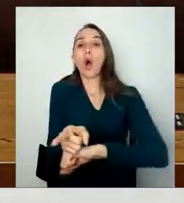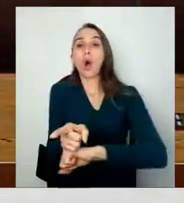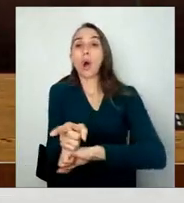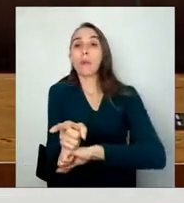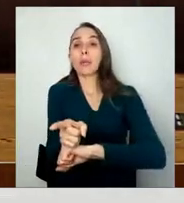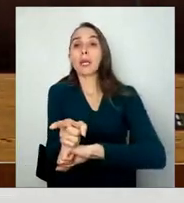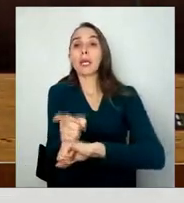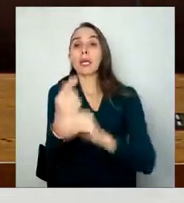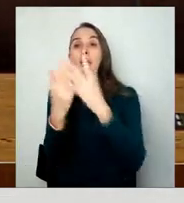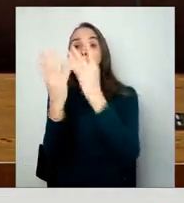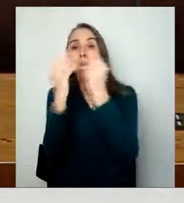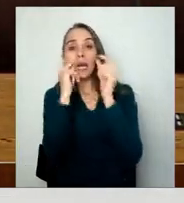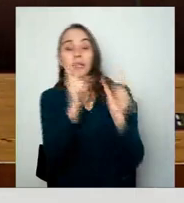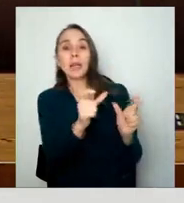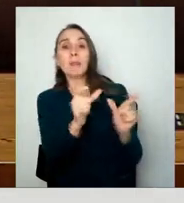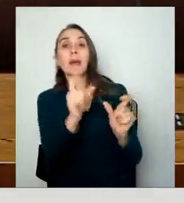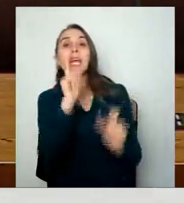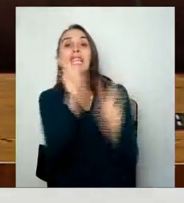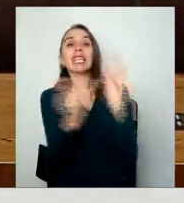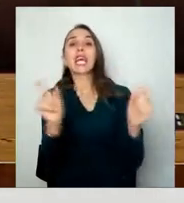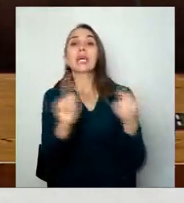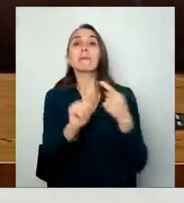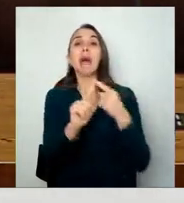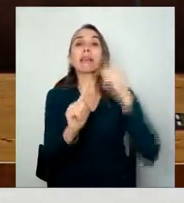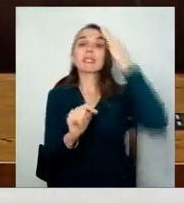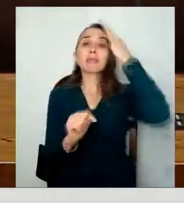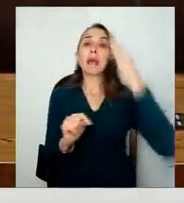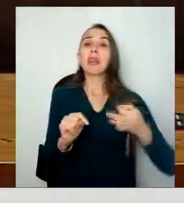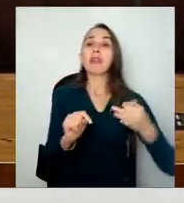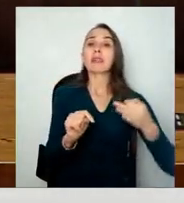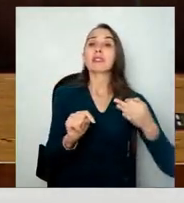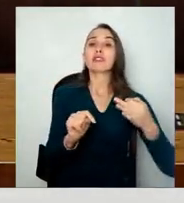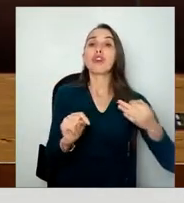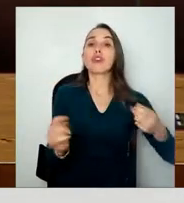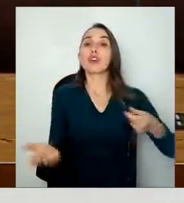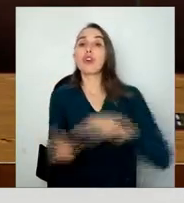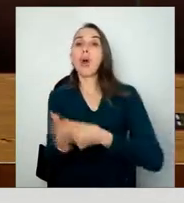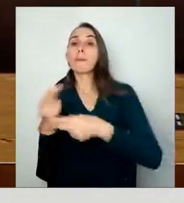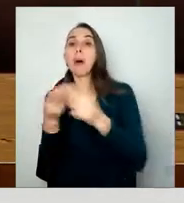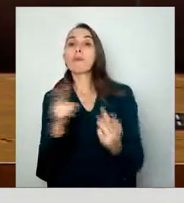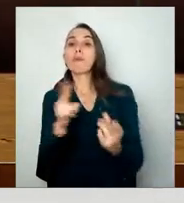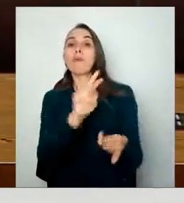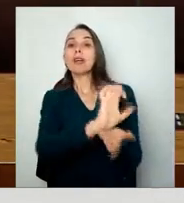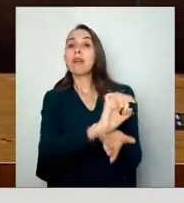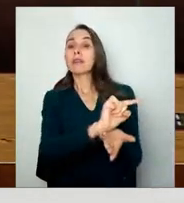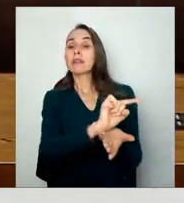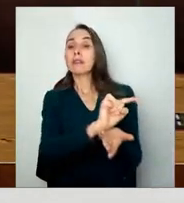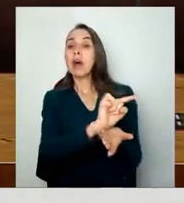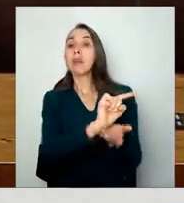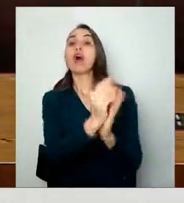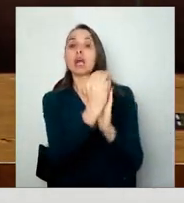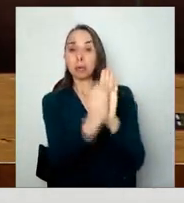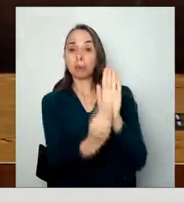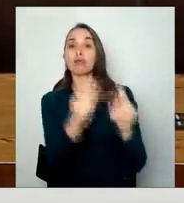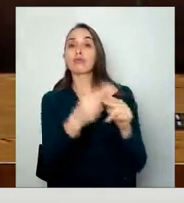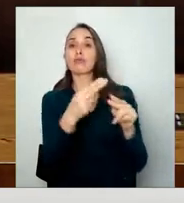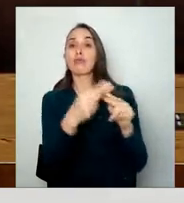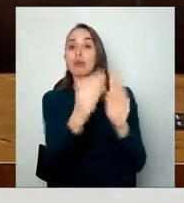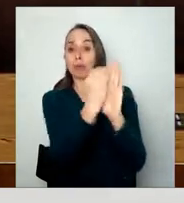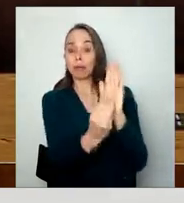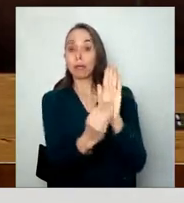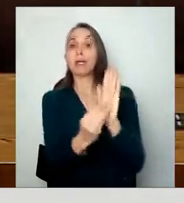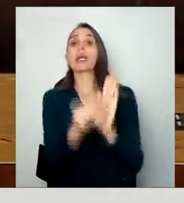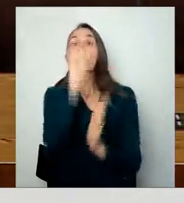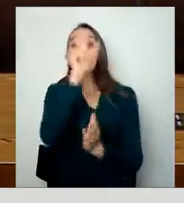de quienes intervienen en las decisiones de compras públicas en este caso en particular se requiere declaraciones de intereses